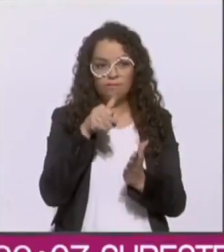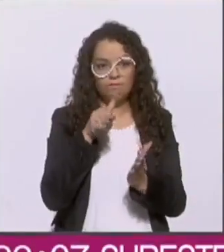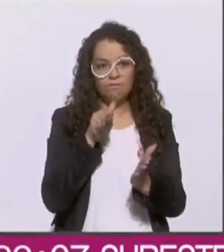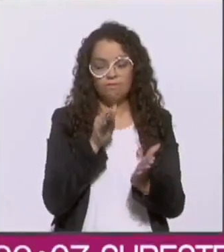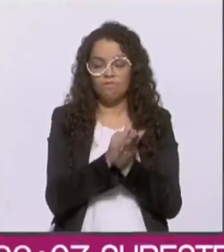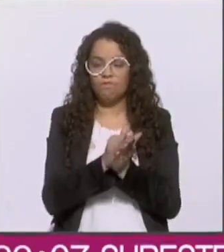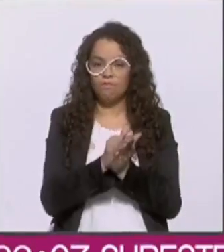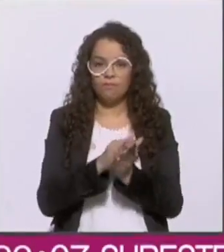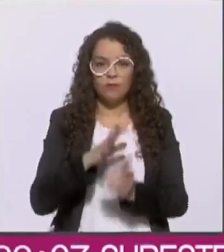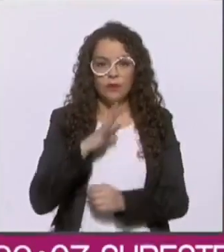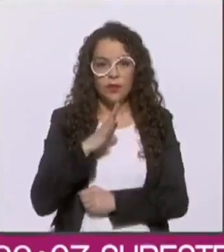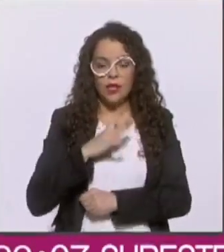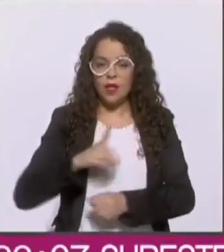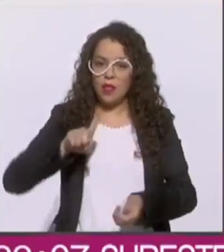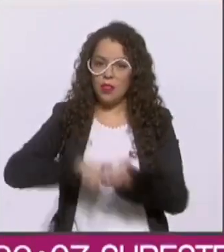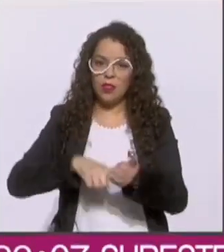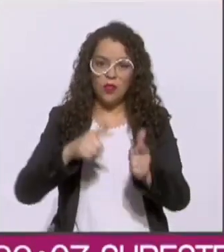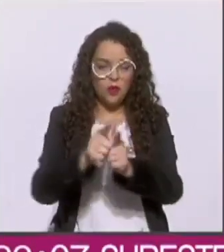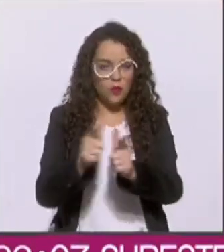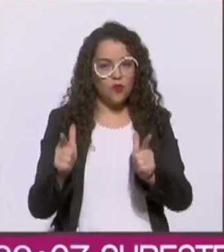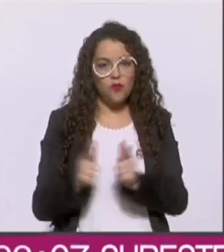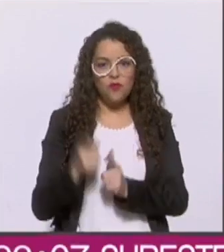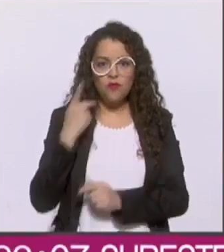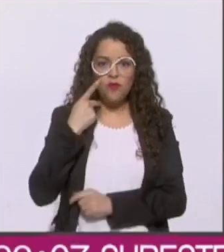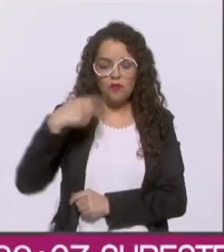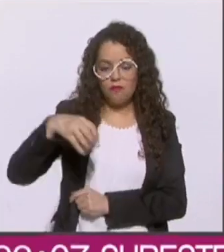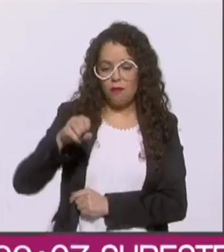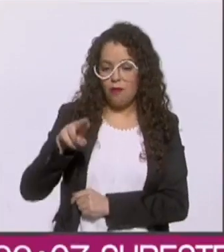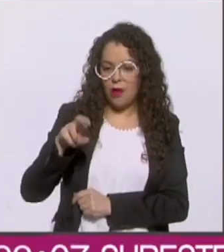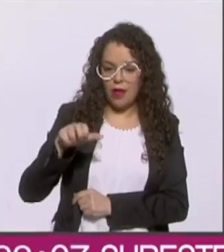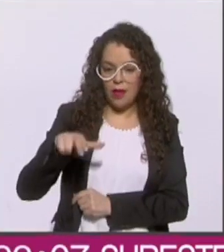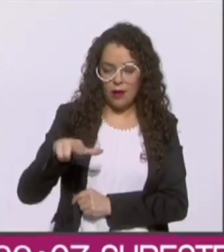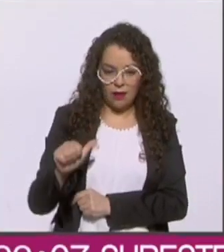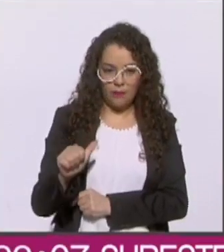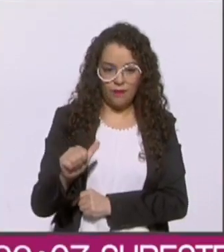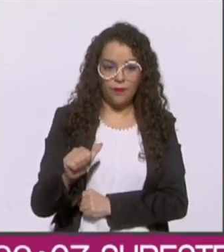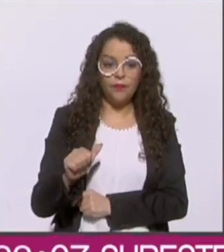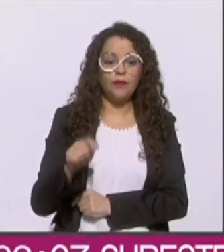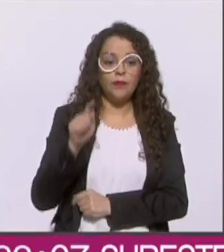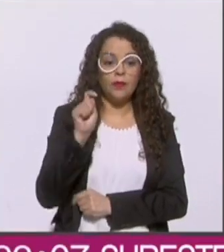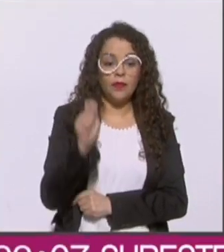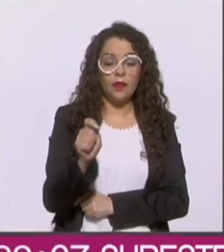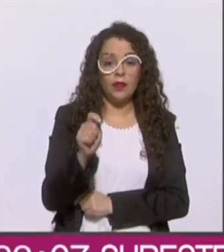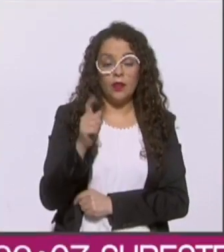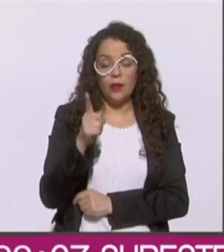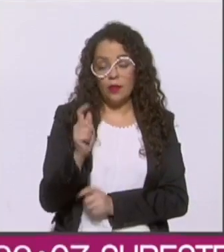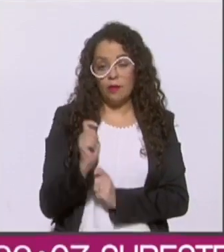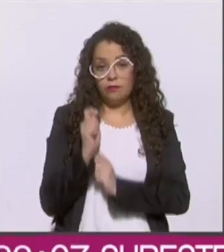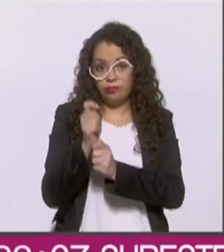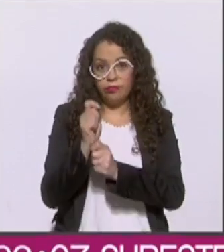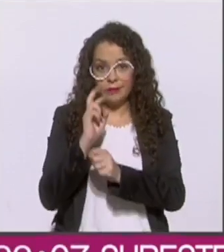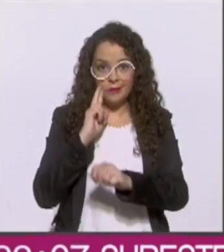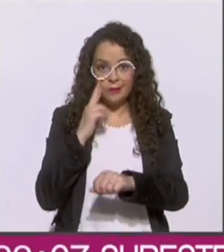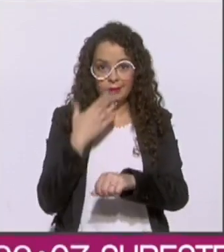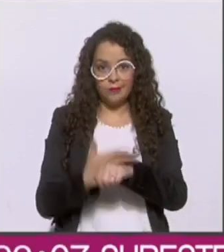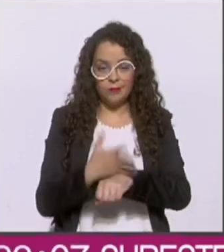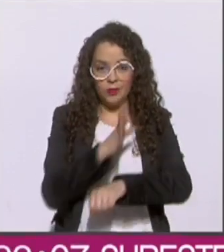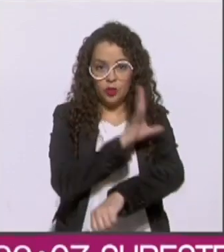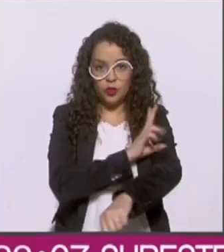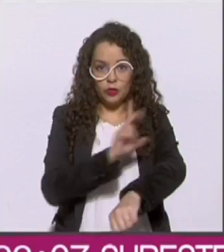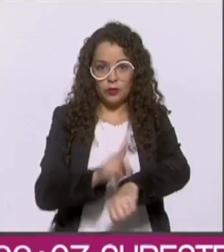tienen en Morena. En redes sociales, la Coordinadora Nacional de Defensa de la Cuarta Transformación, Claudia